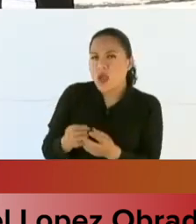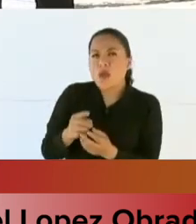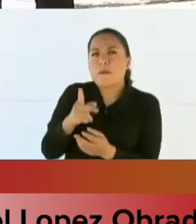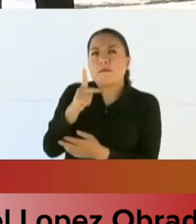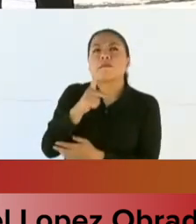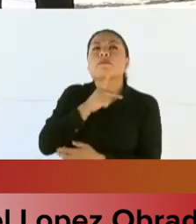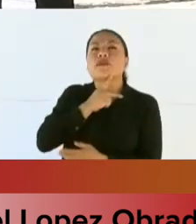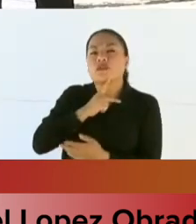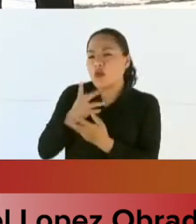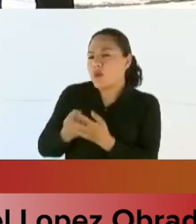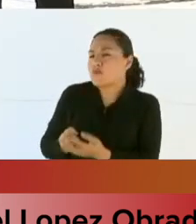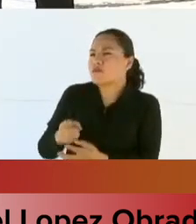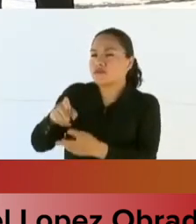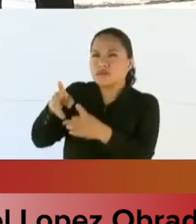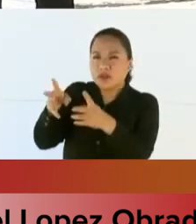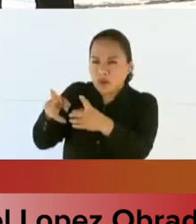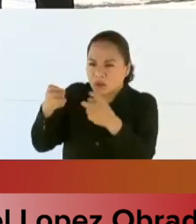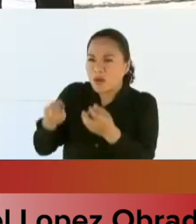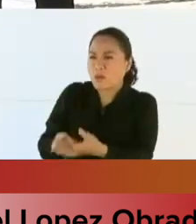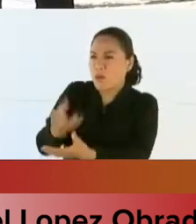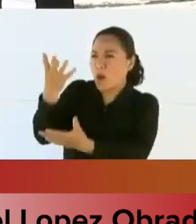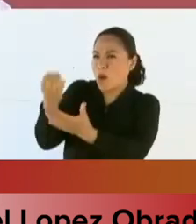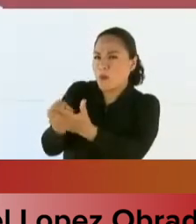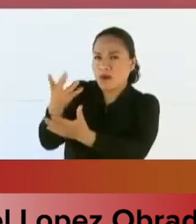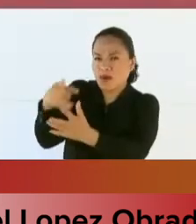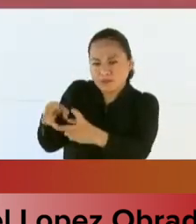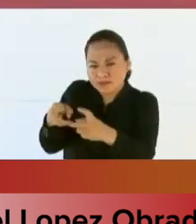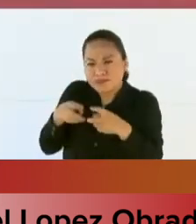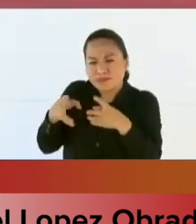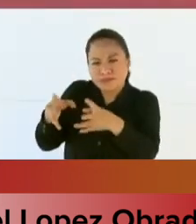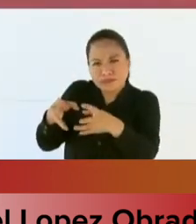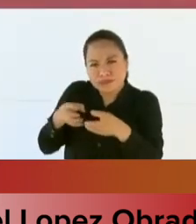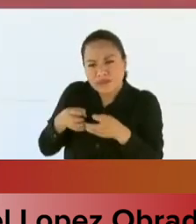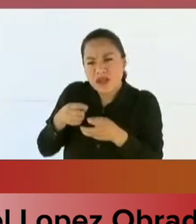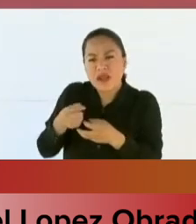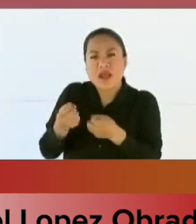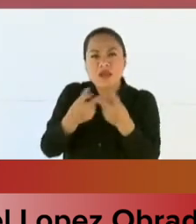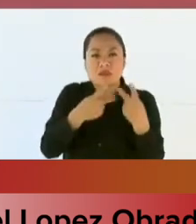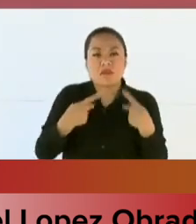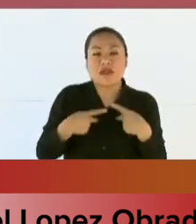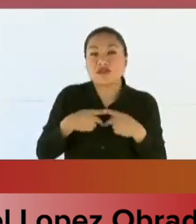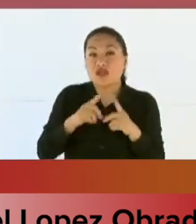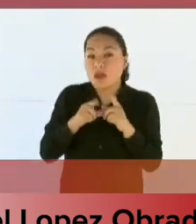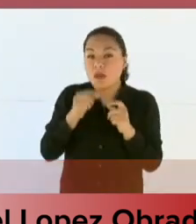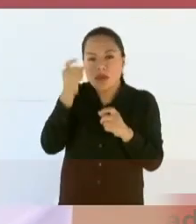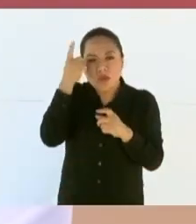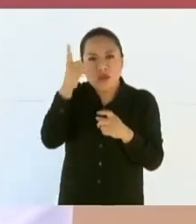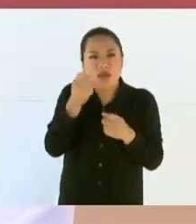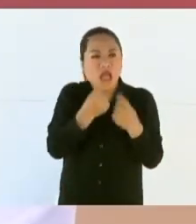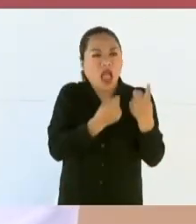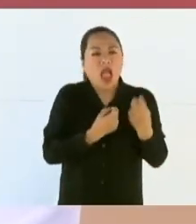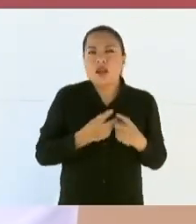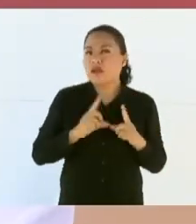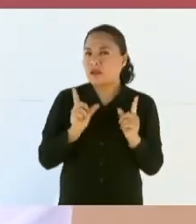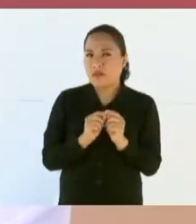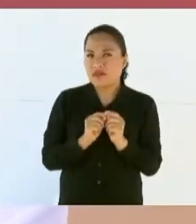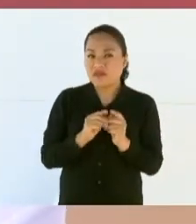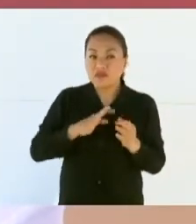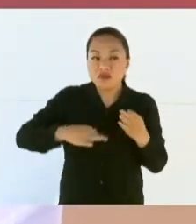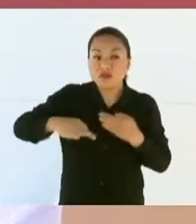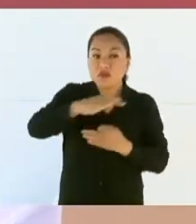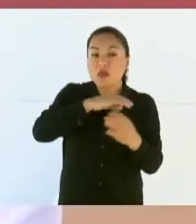grandes extensiones acaparadas en unas cuantas manos. Pues con todo, aquí no